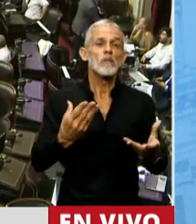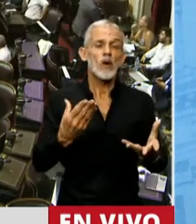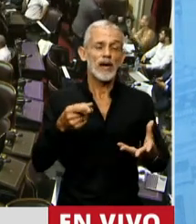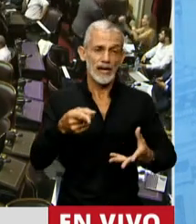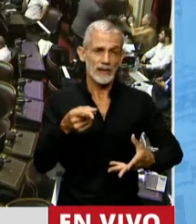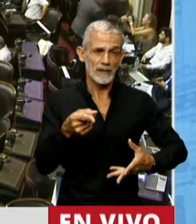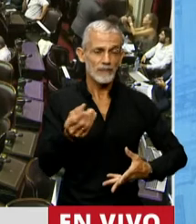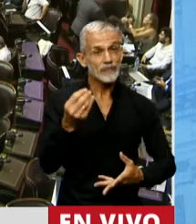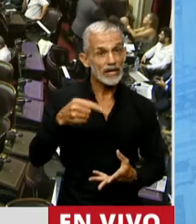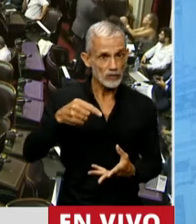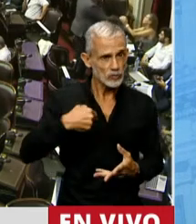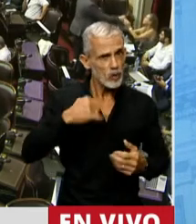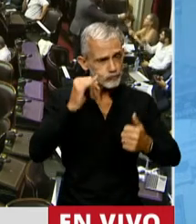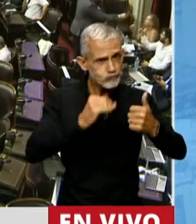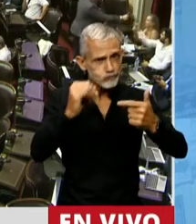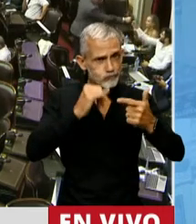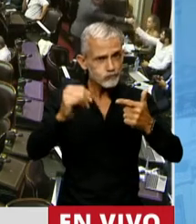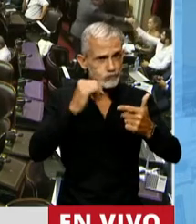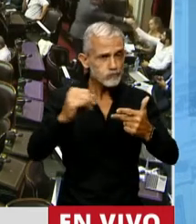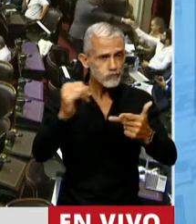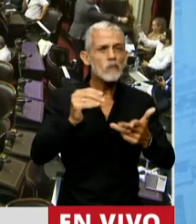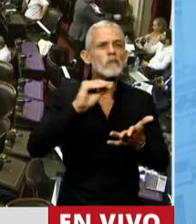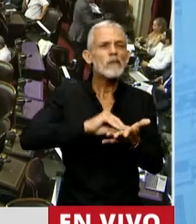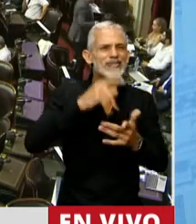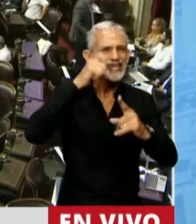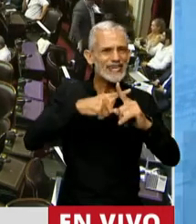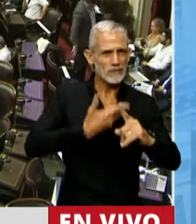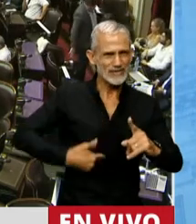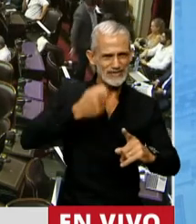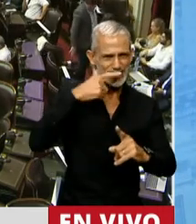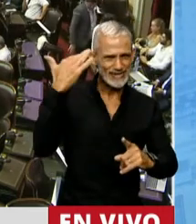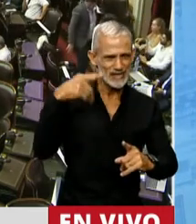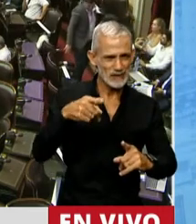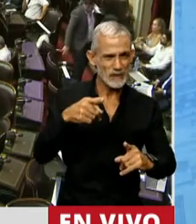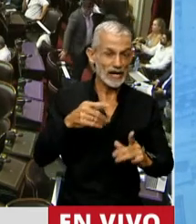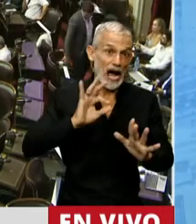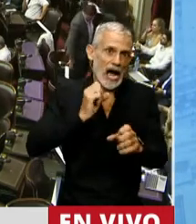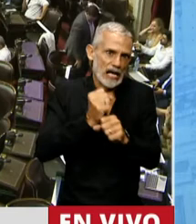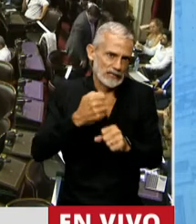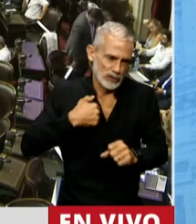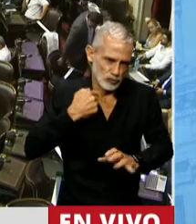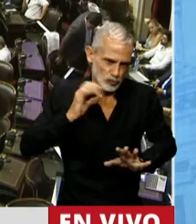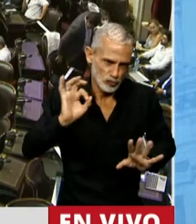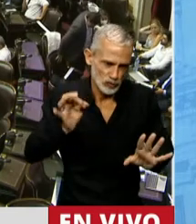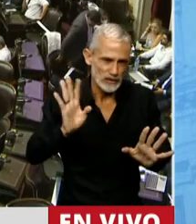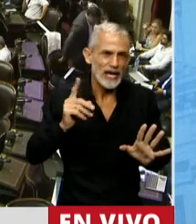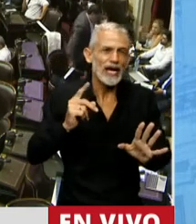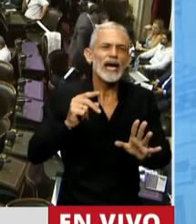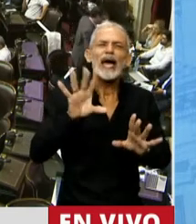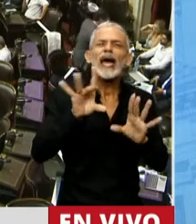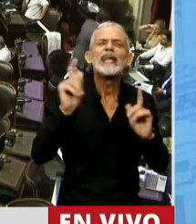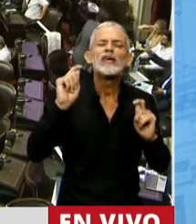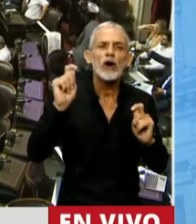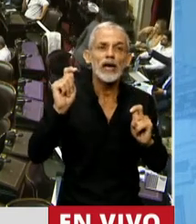además de todo esto que yo estoy afirmando, el expresidente Macri, hasta donde yo sé, fue electo por el